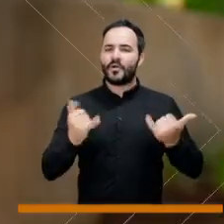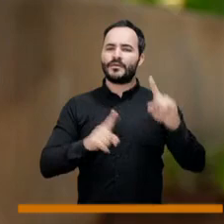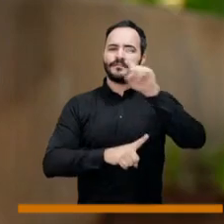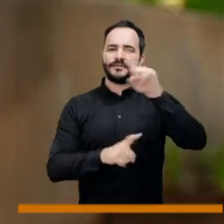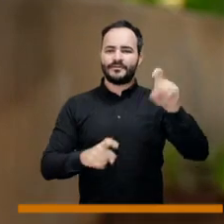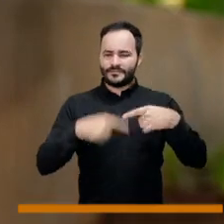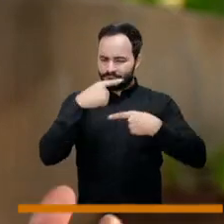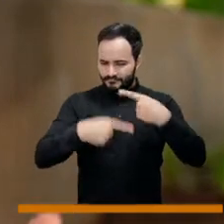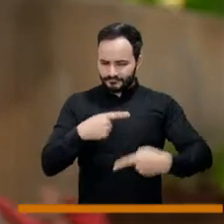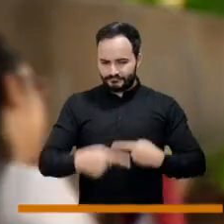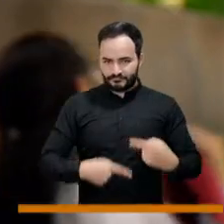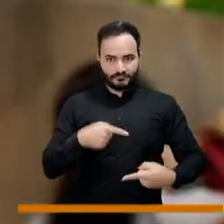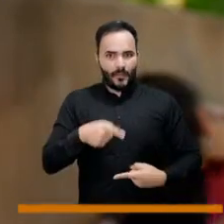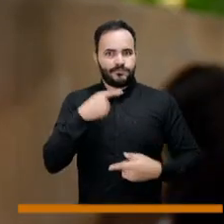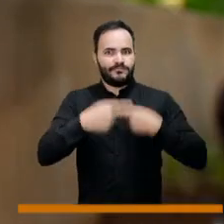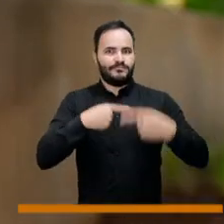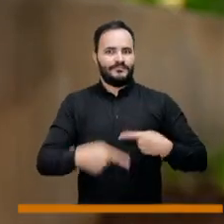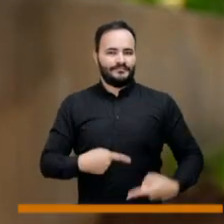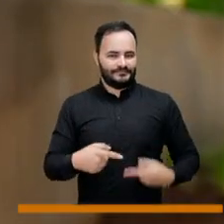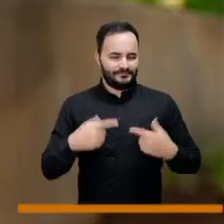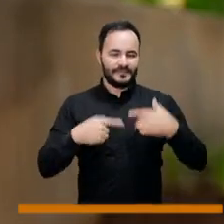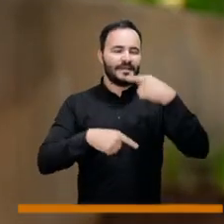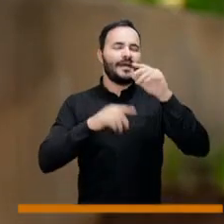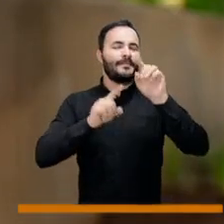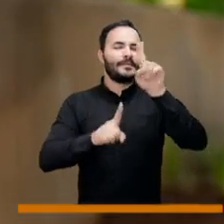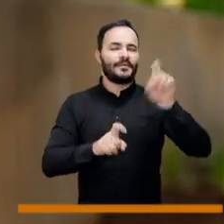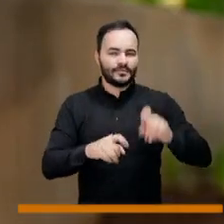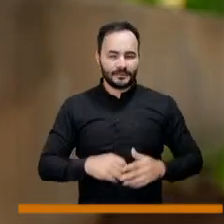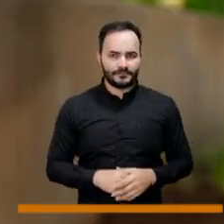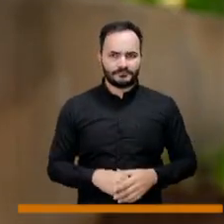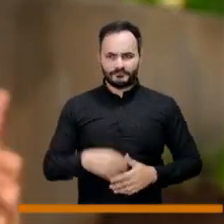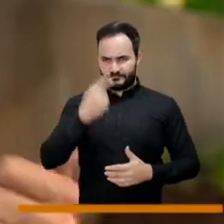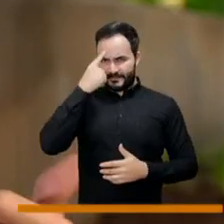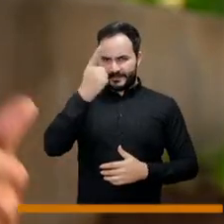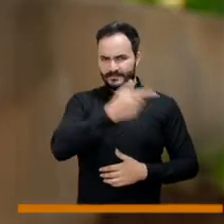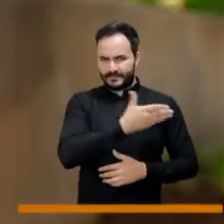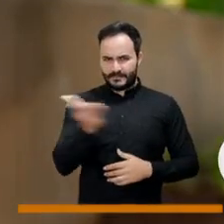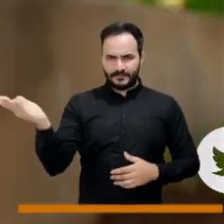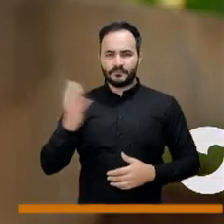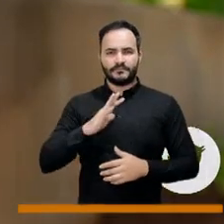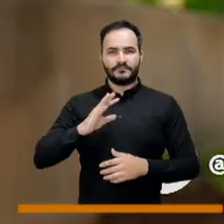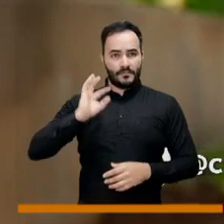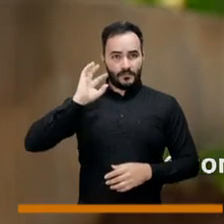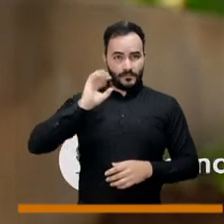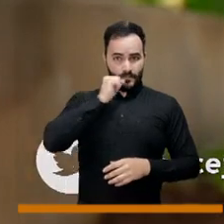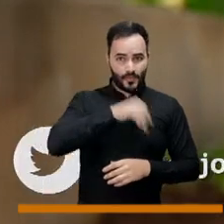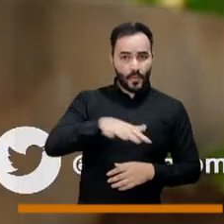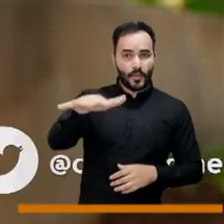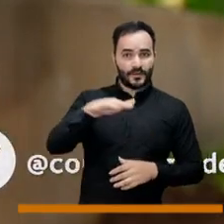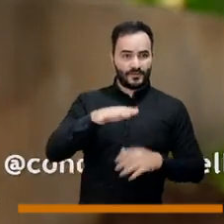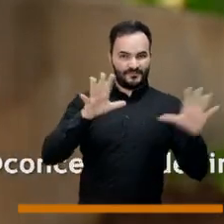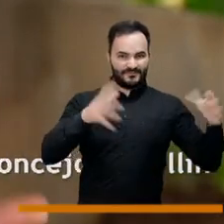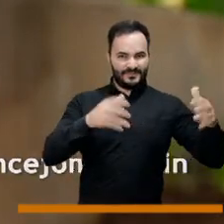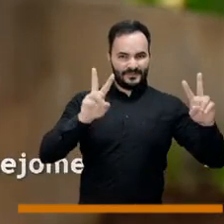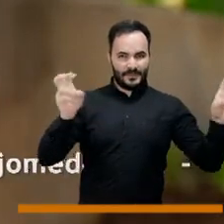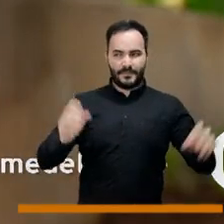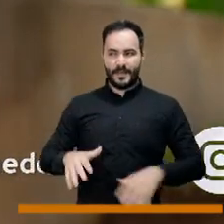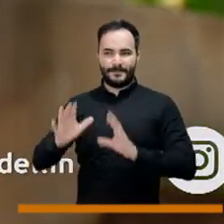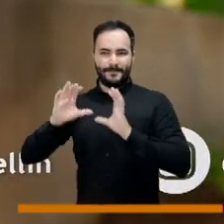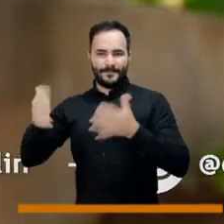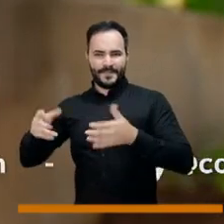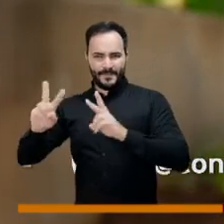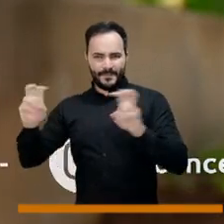hoy: ¿qué tan importante es para ustedes la llave entre el sector público y el privado en Medellín y el país?